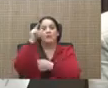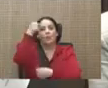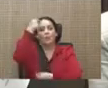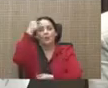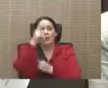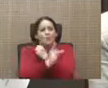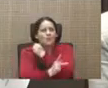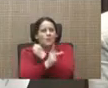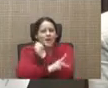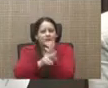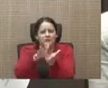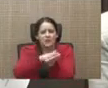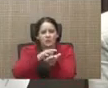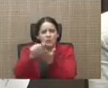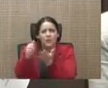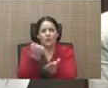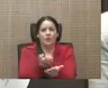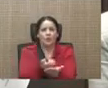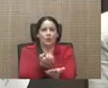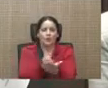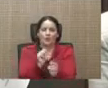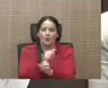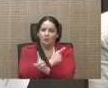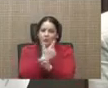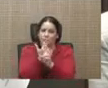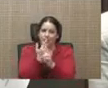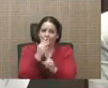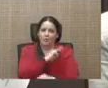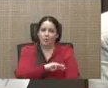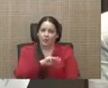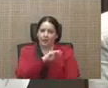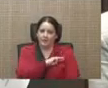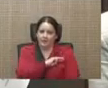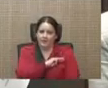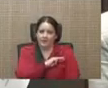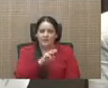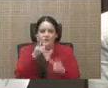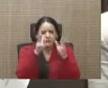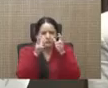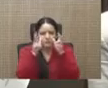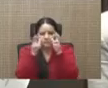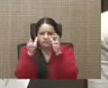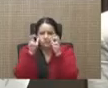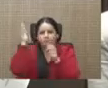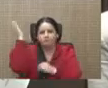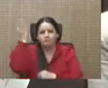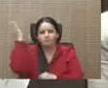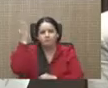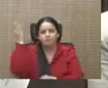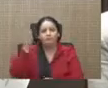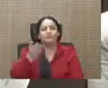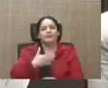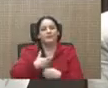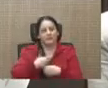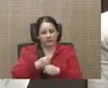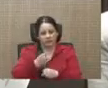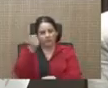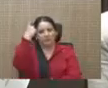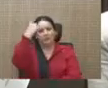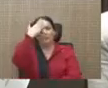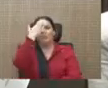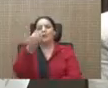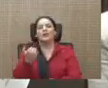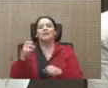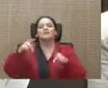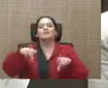un país destruido económico, social y moralmente. Escuchar algunos discursos acá me hizo entender por qué hay quienes buscan tarima